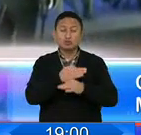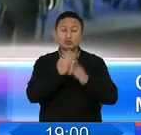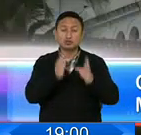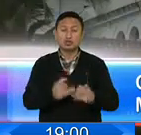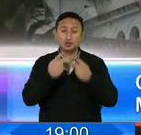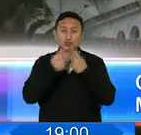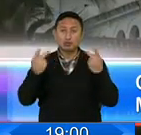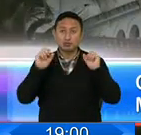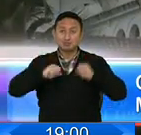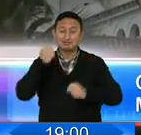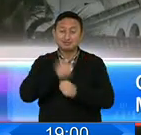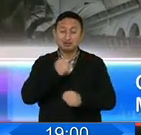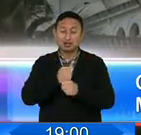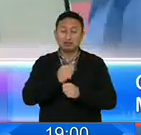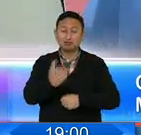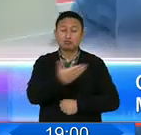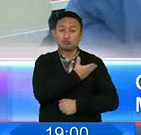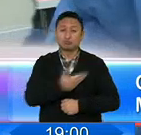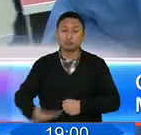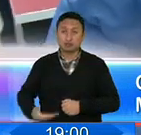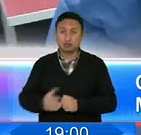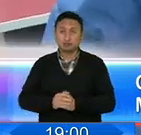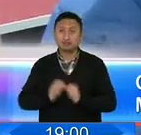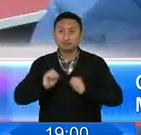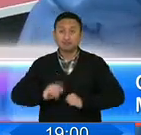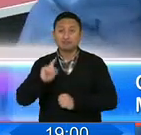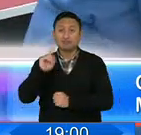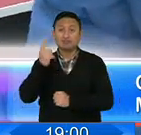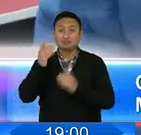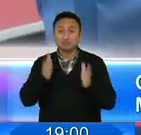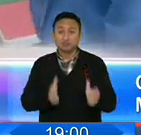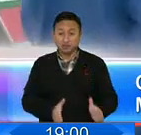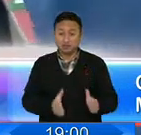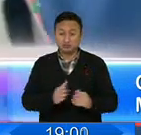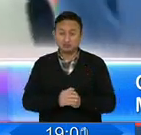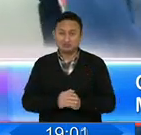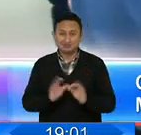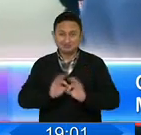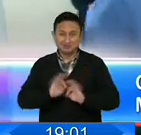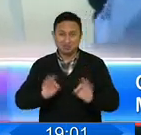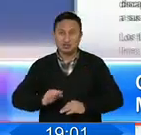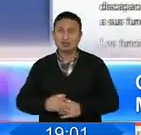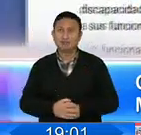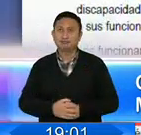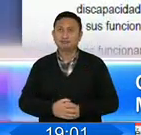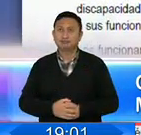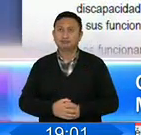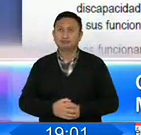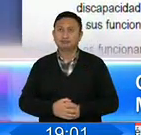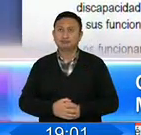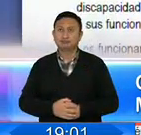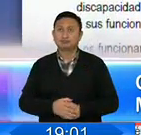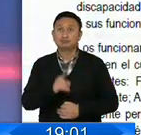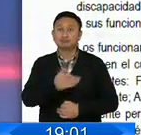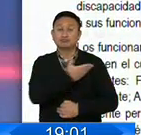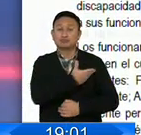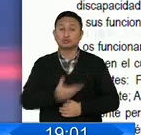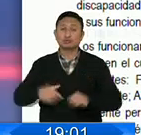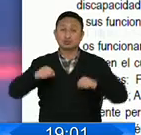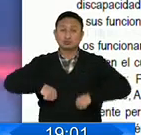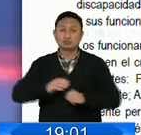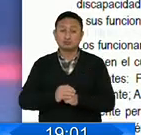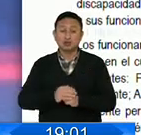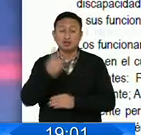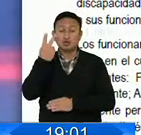públicos que trabajan en presidencia y que no serían parte de la fase cero del plan de vacunación. El presidente tiene doble condición